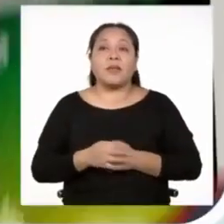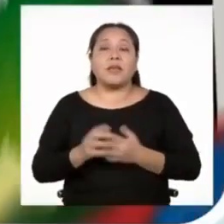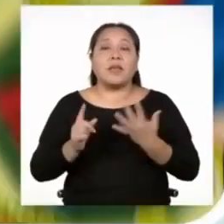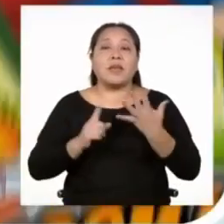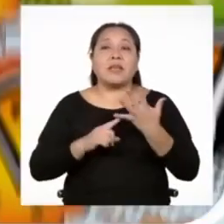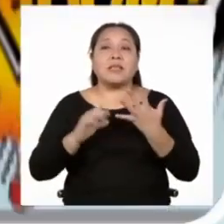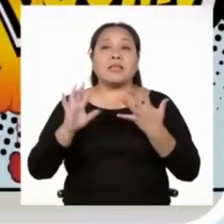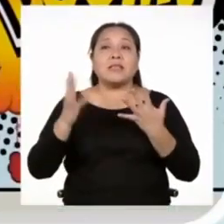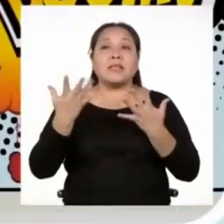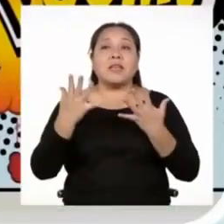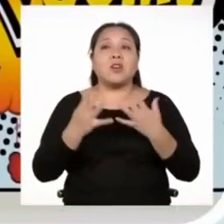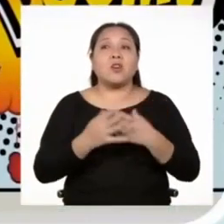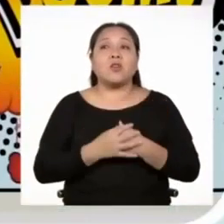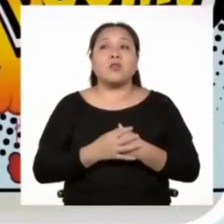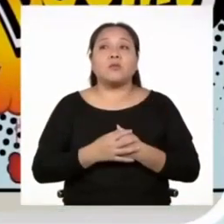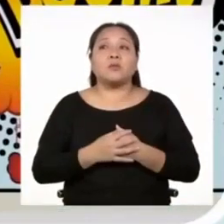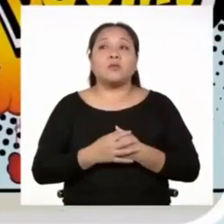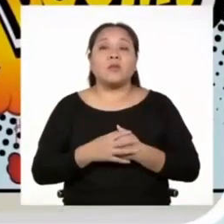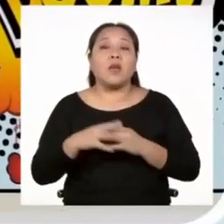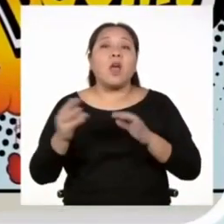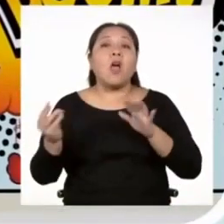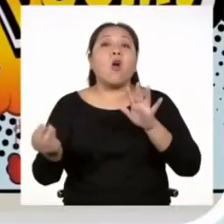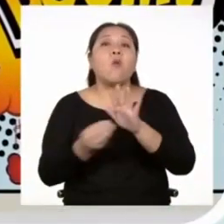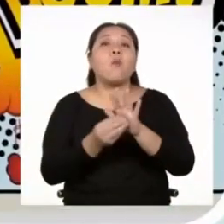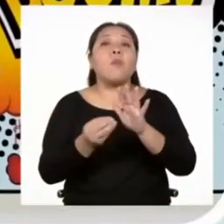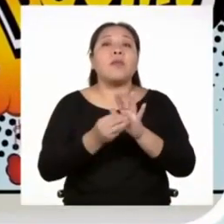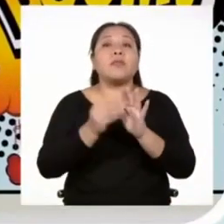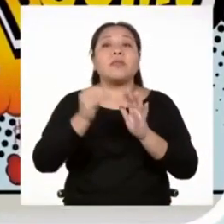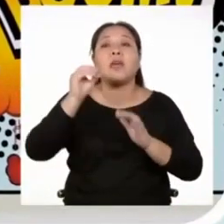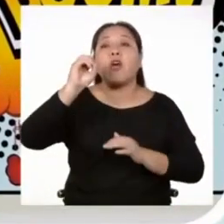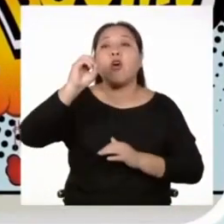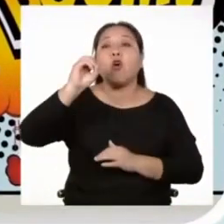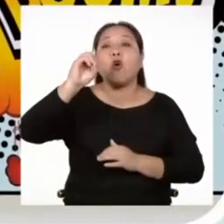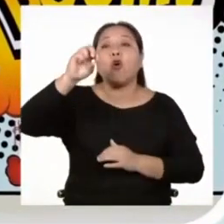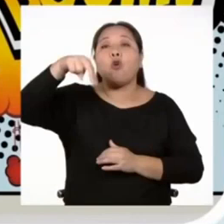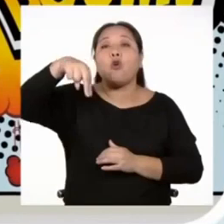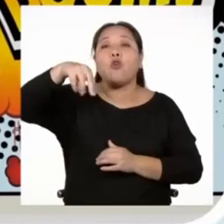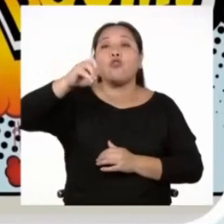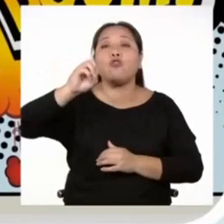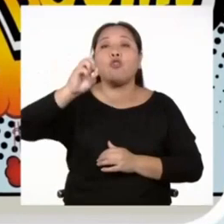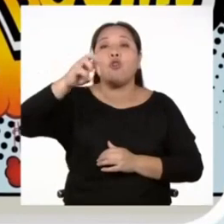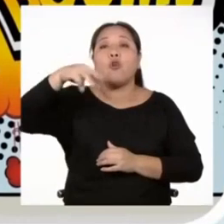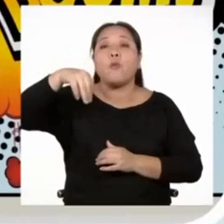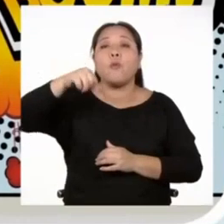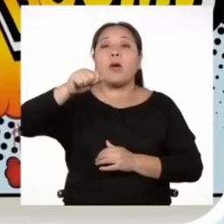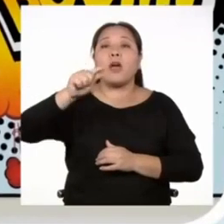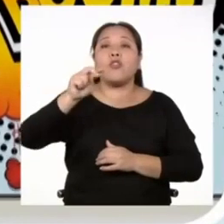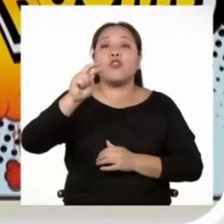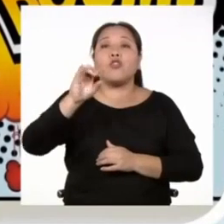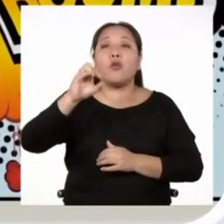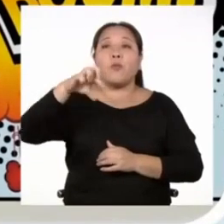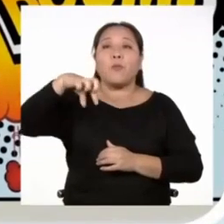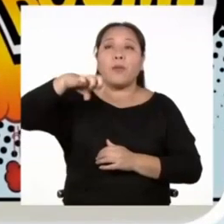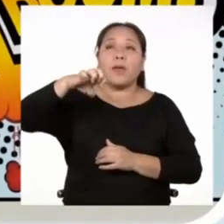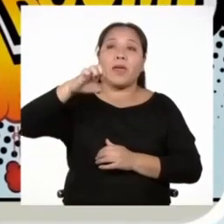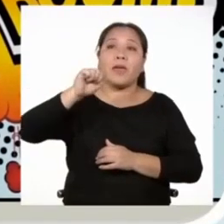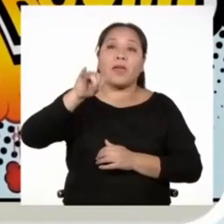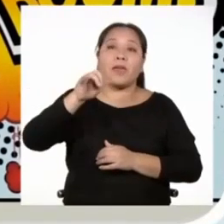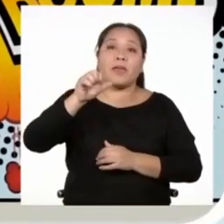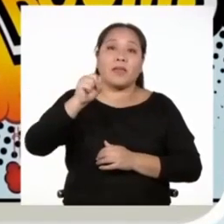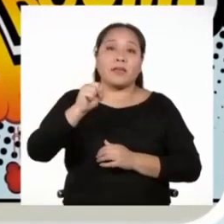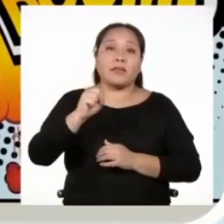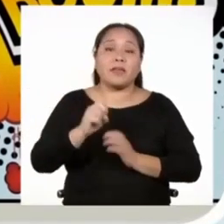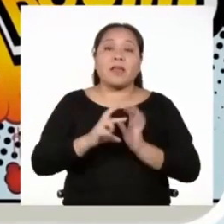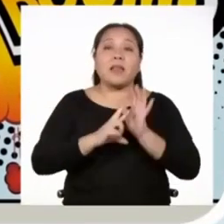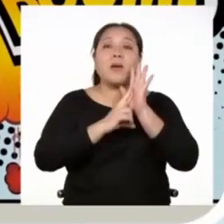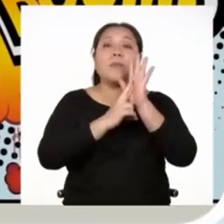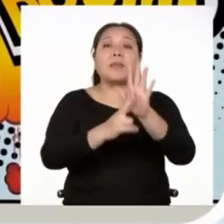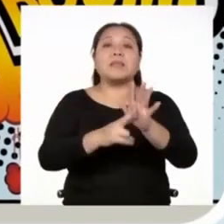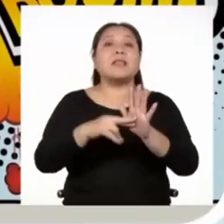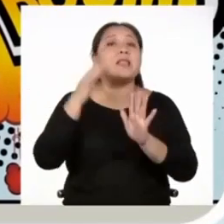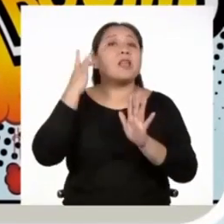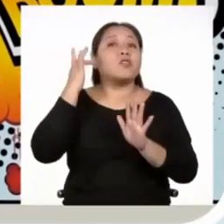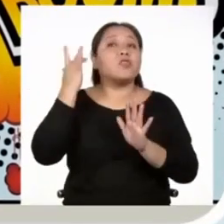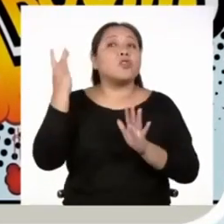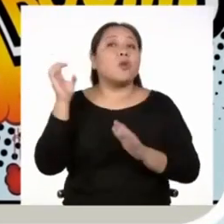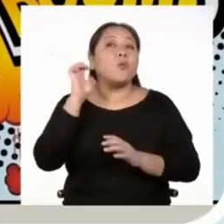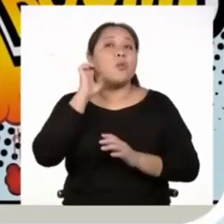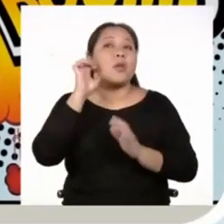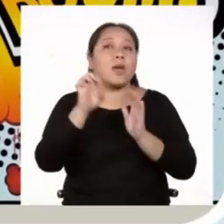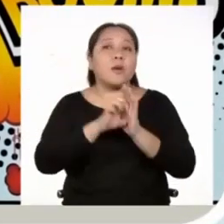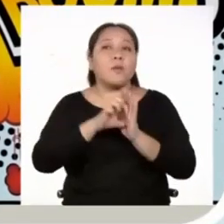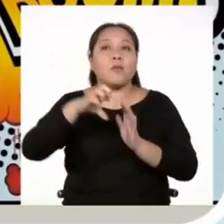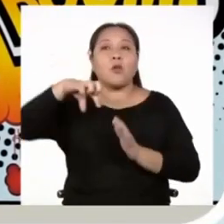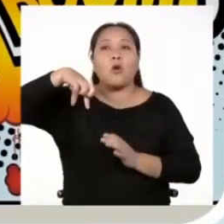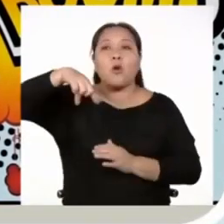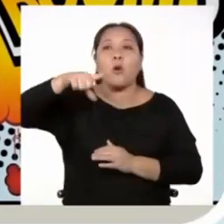5, tenemos además las onomatopeyas. Estas representan sonidos. Por ejemplo,